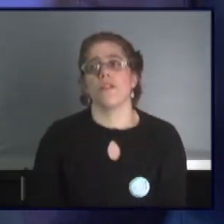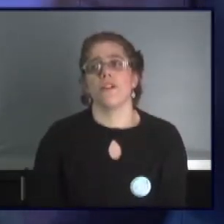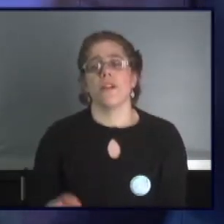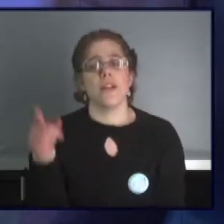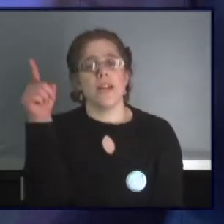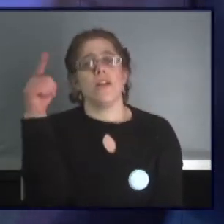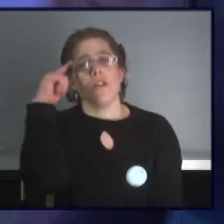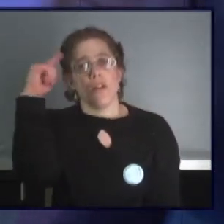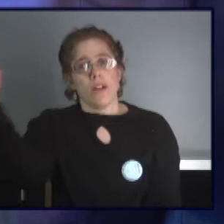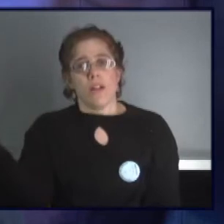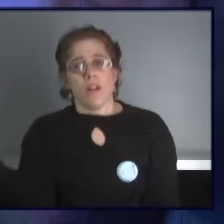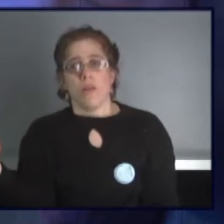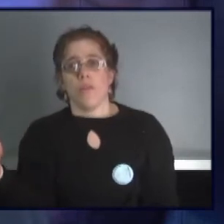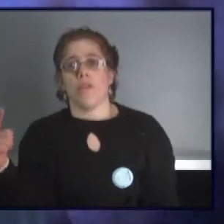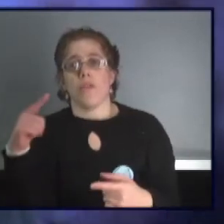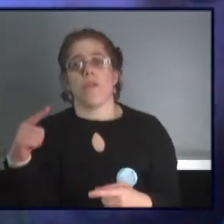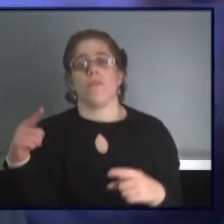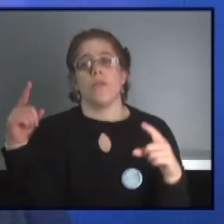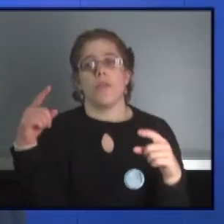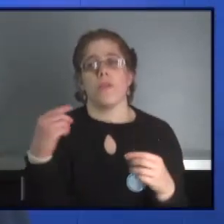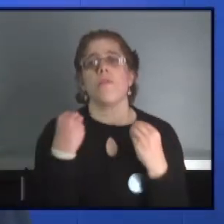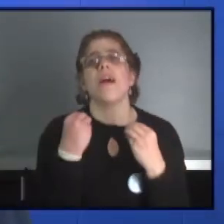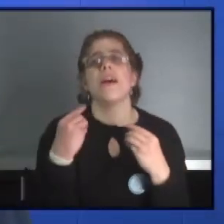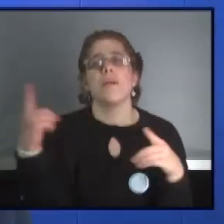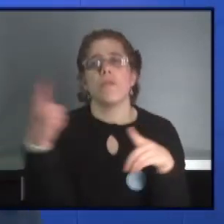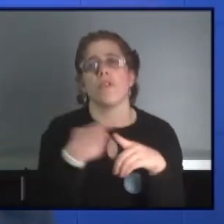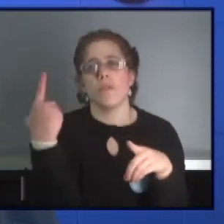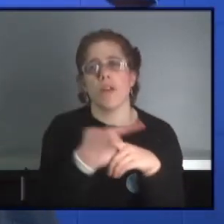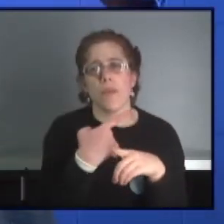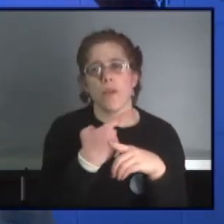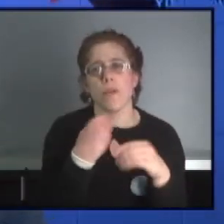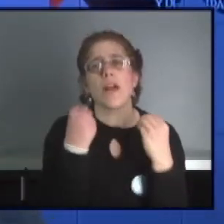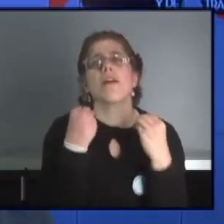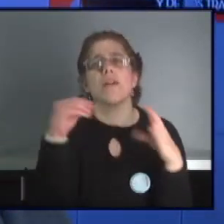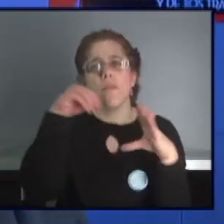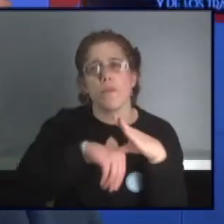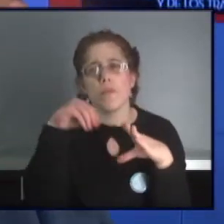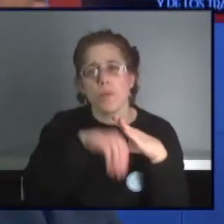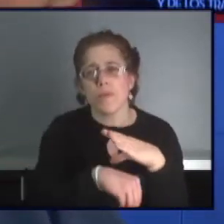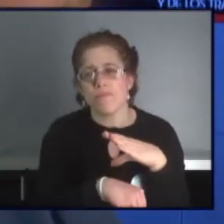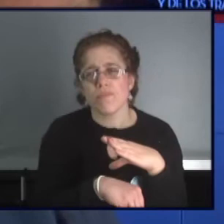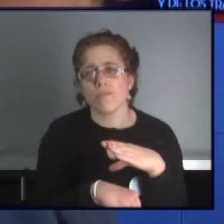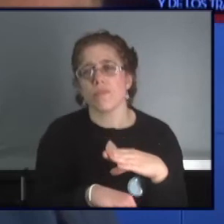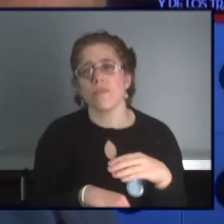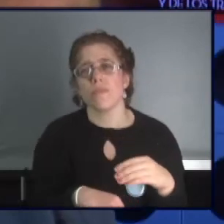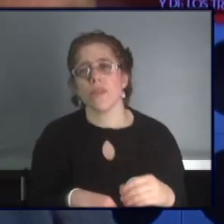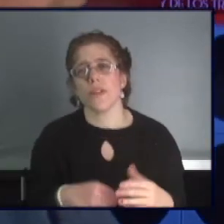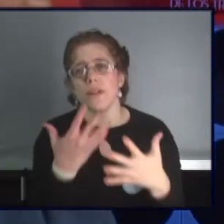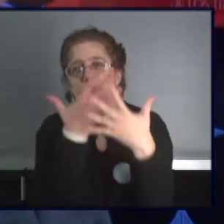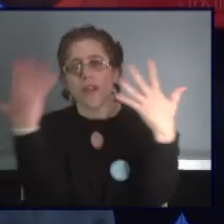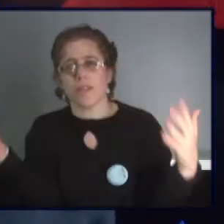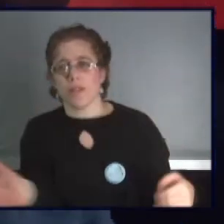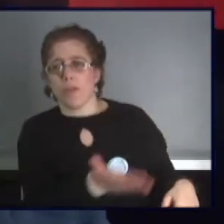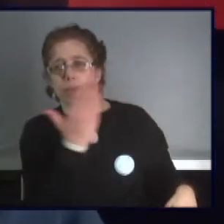hay una cuestión política de para para quien gobernamos para quien gobernamos para los grandes empresarios